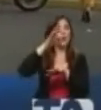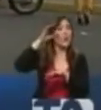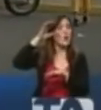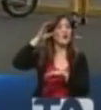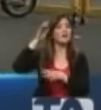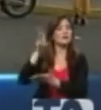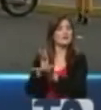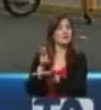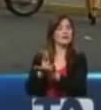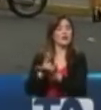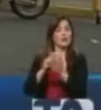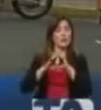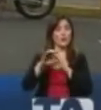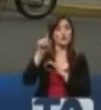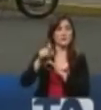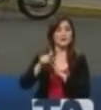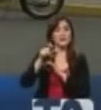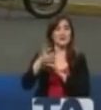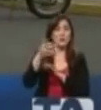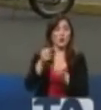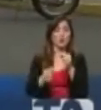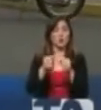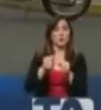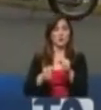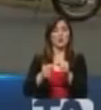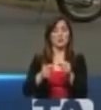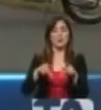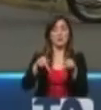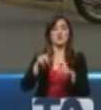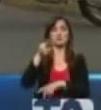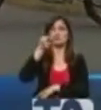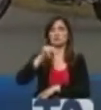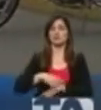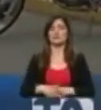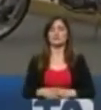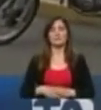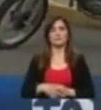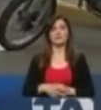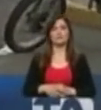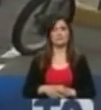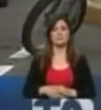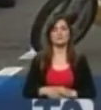los buses también necesitan salir y hay conductores que no ceden el paso. Es muy importante que usted preste atención,